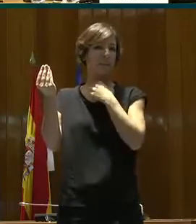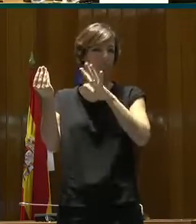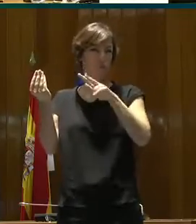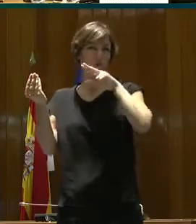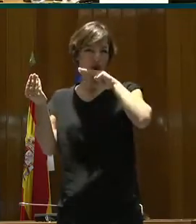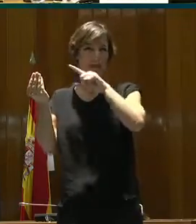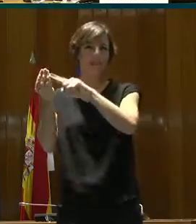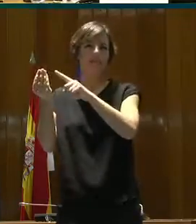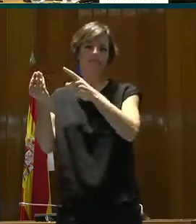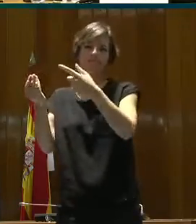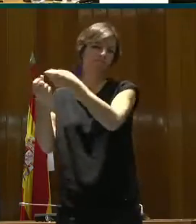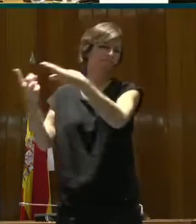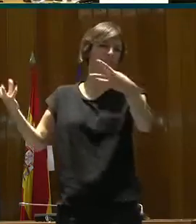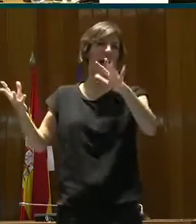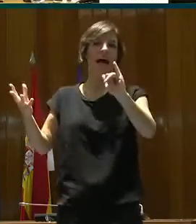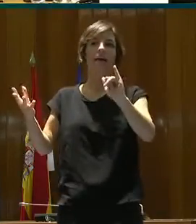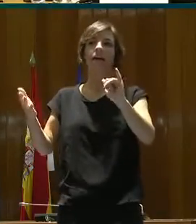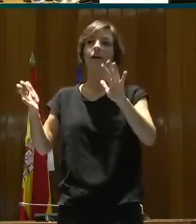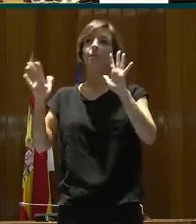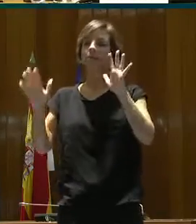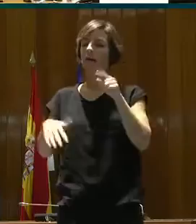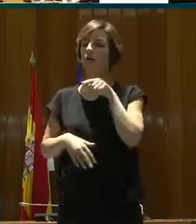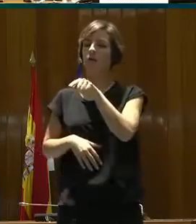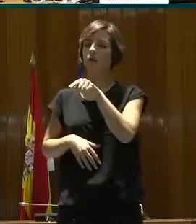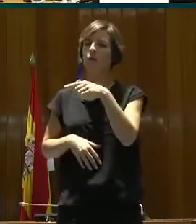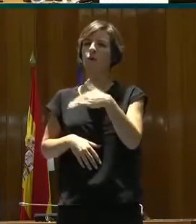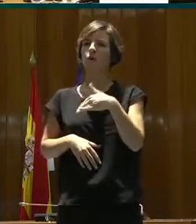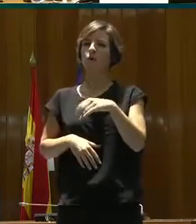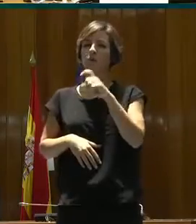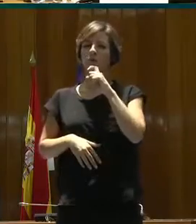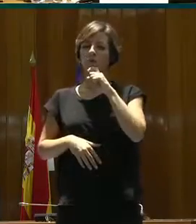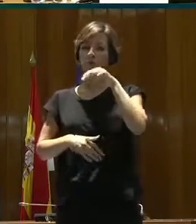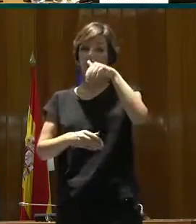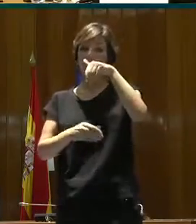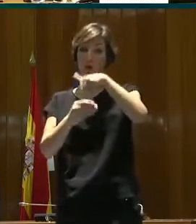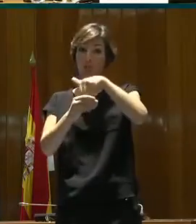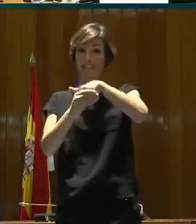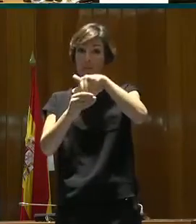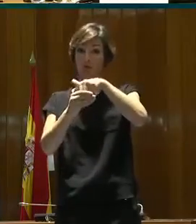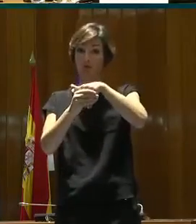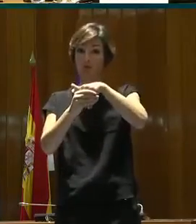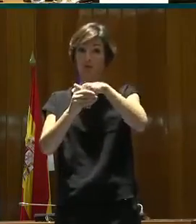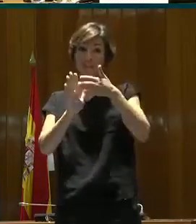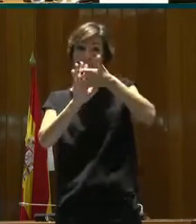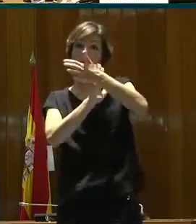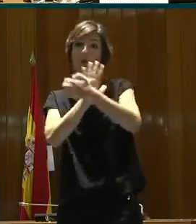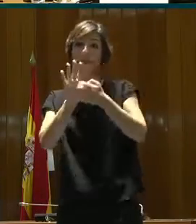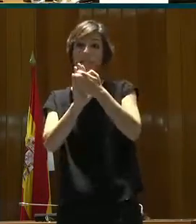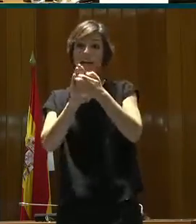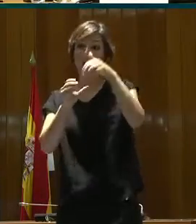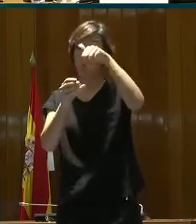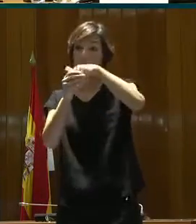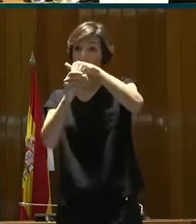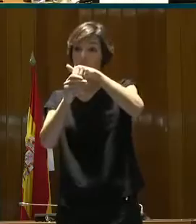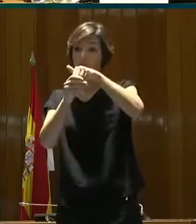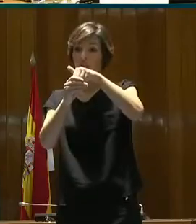presentación conlleva la dificultad de conectar los contenidos entre diferentes partes de la descripción gramatical. De